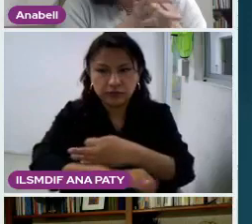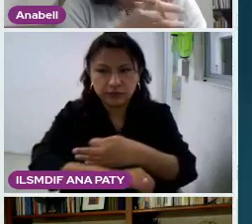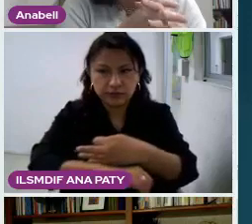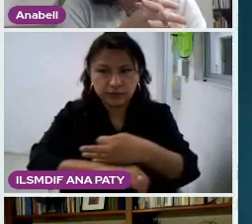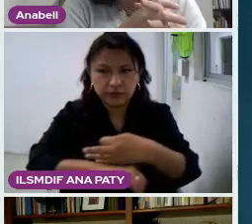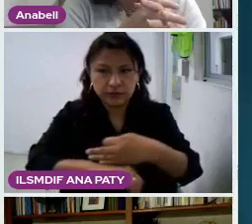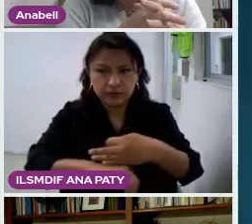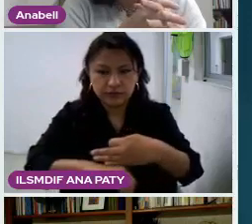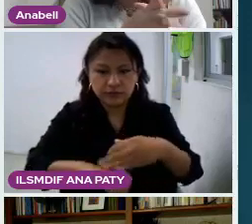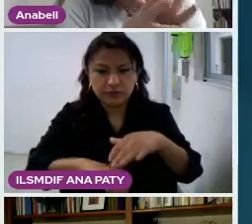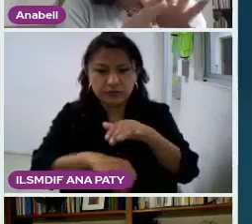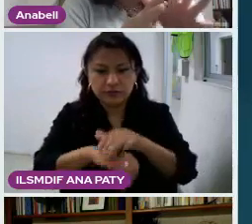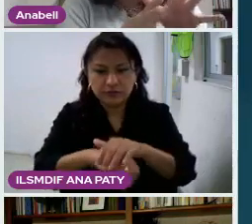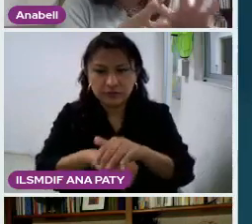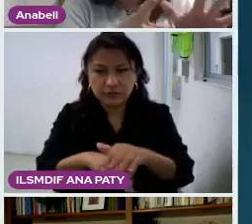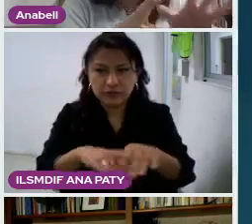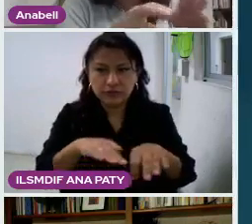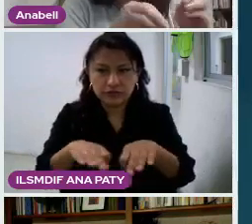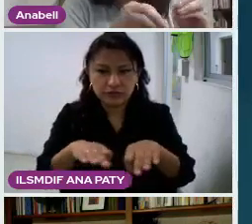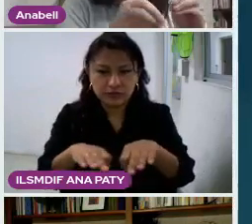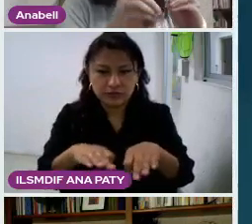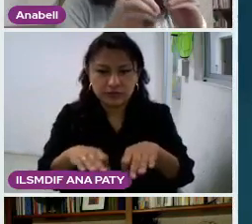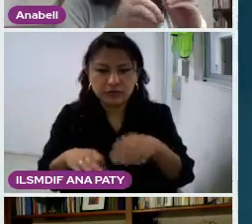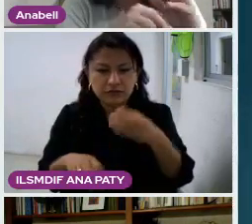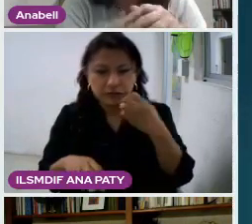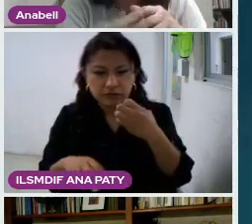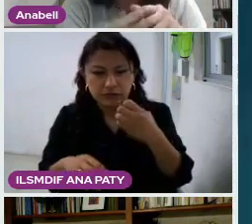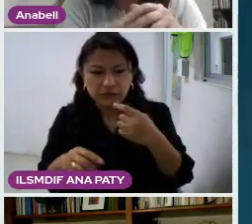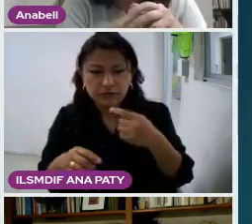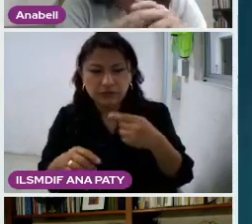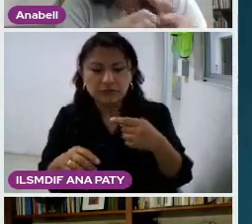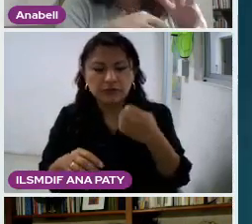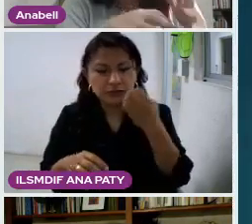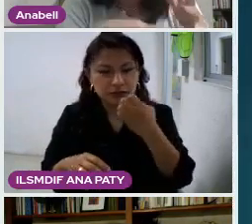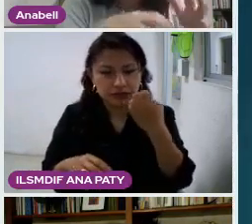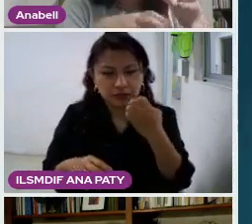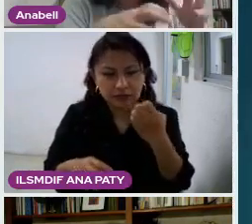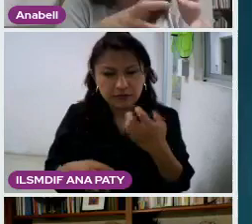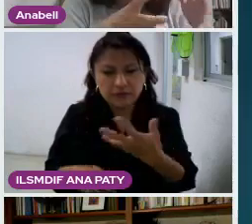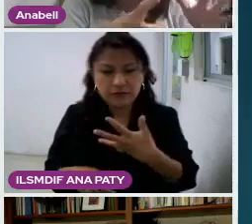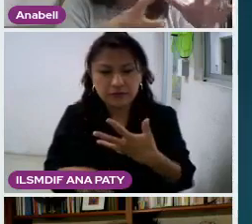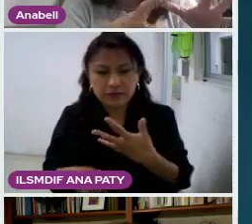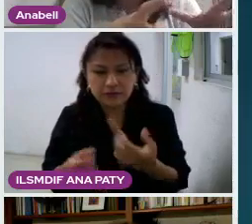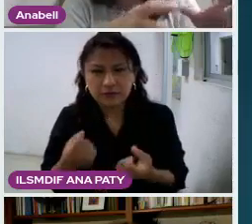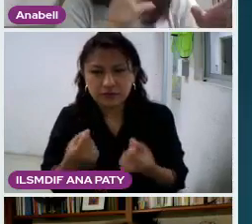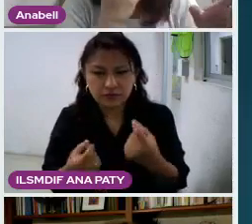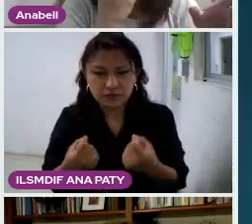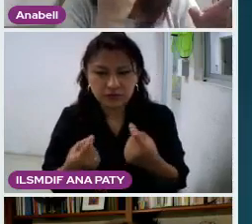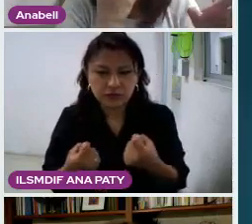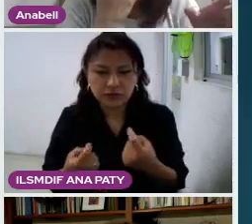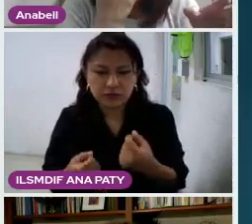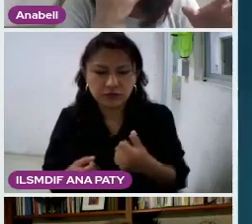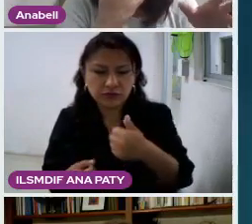caracterizan mucho la bulimia. Un episodio de atracón se caracteriza por los hechos